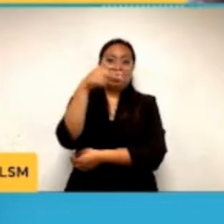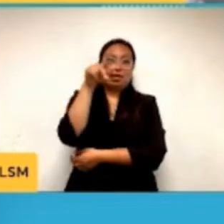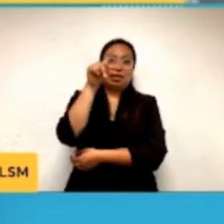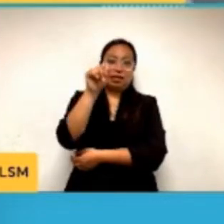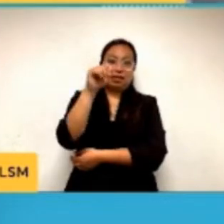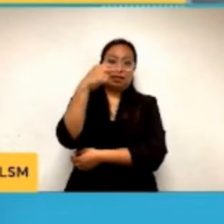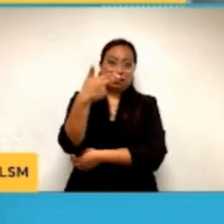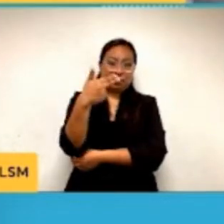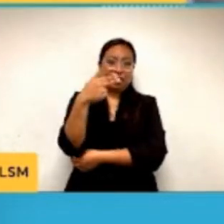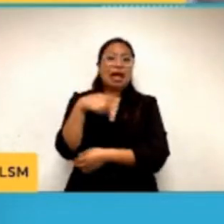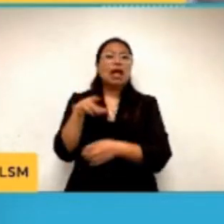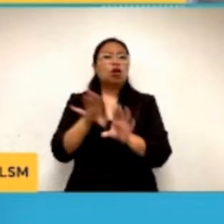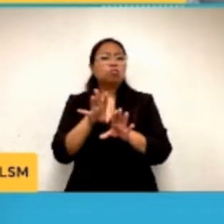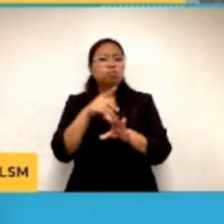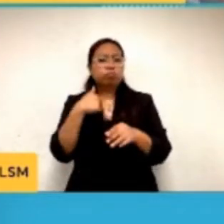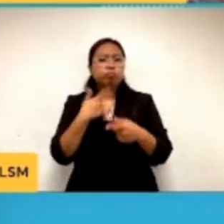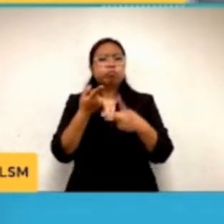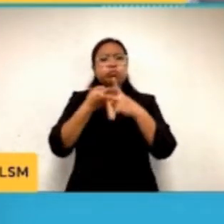eventos, eventualmente